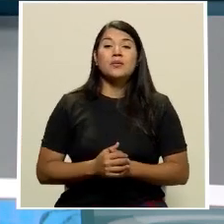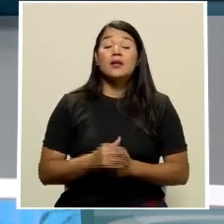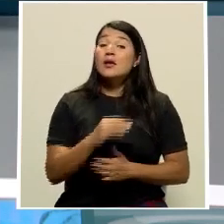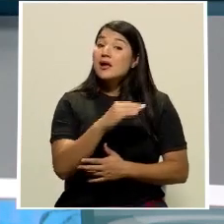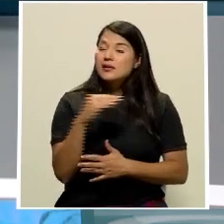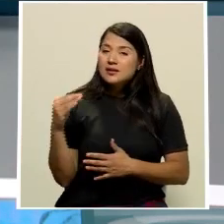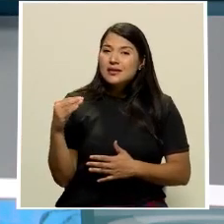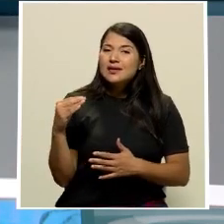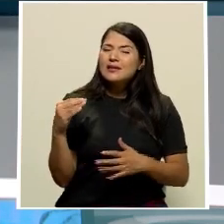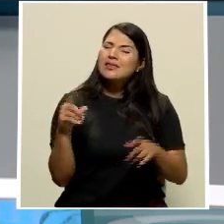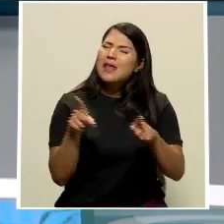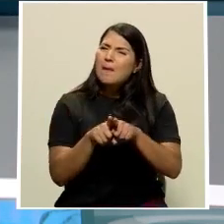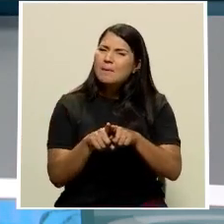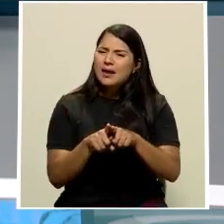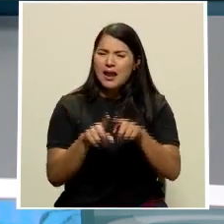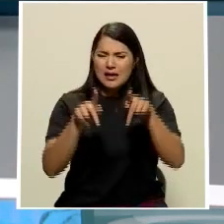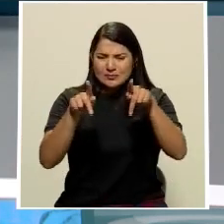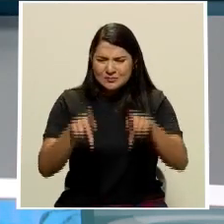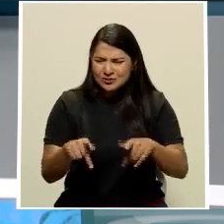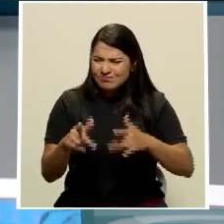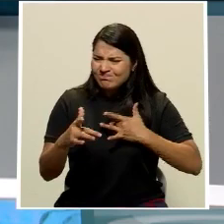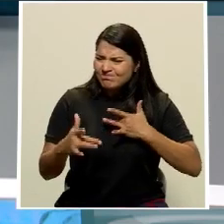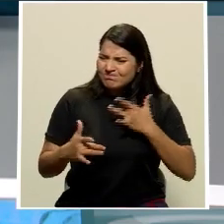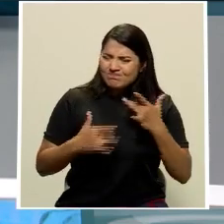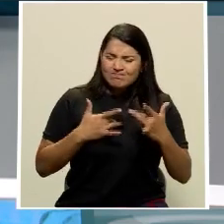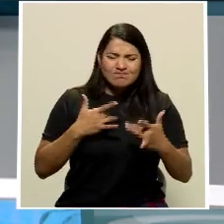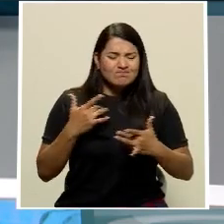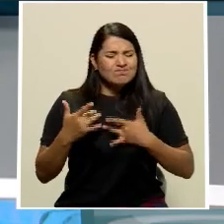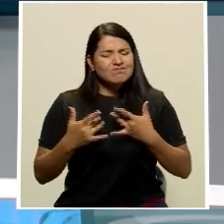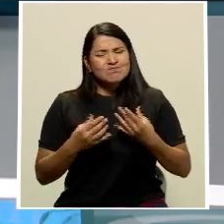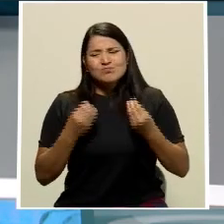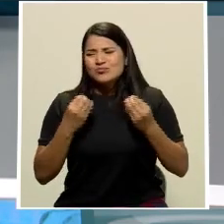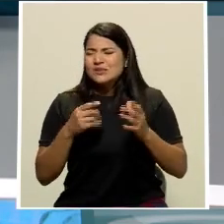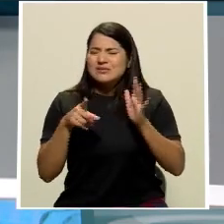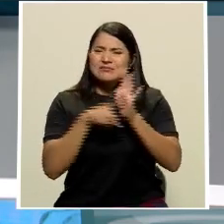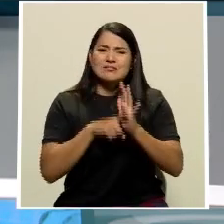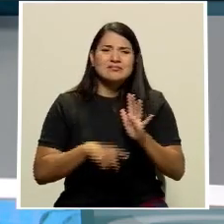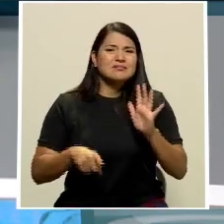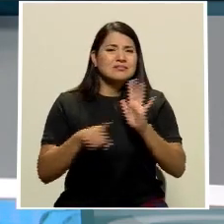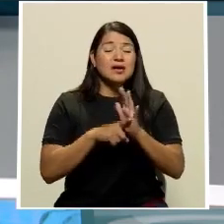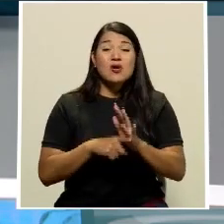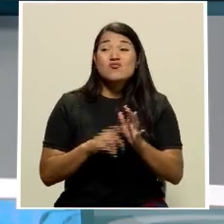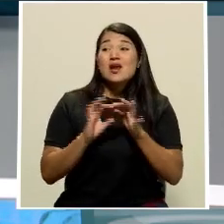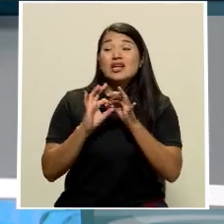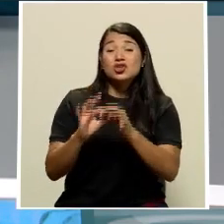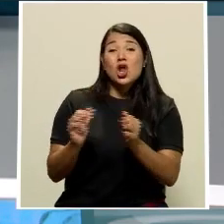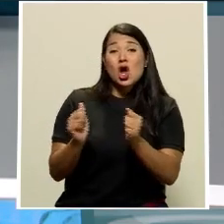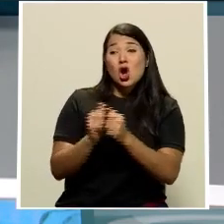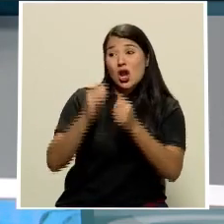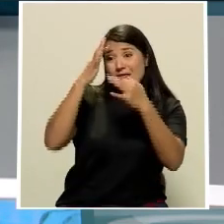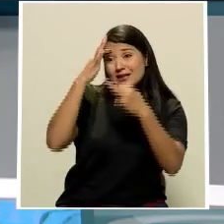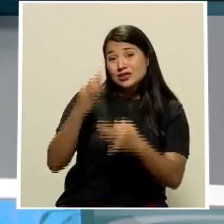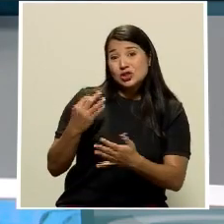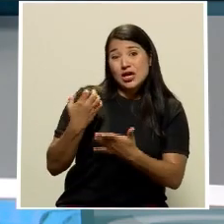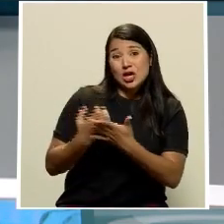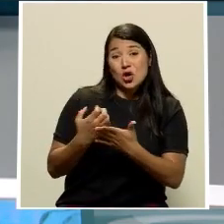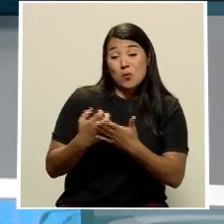hay además un sentimiento fuertemente pesimista sobre las medidas económicas